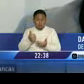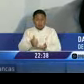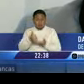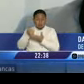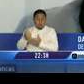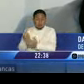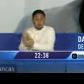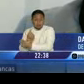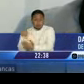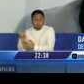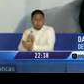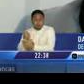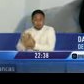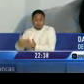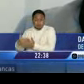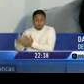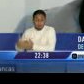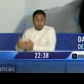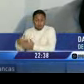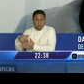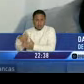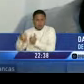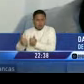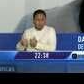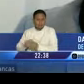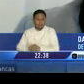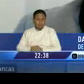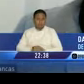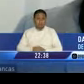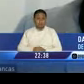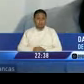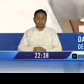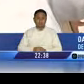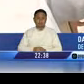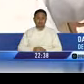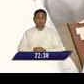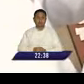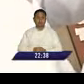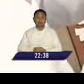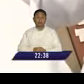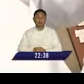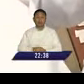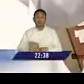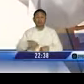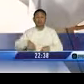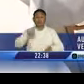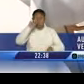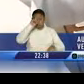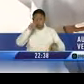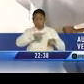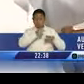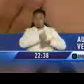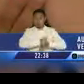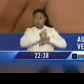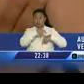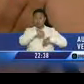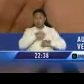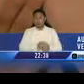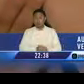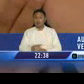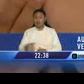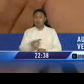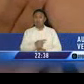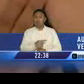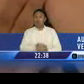el aislamiento preventivo, que ha demostrado ser incluso mejor que hacer las pruebas. Coincide con las autoridades sanitarias en el énfasis que se deberá